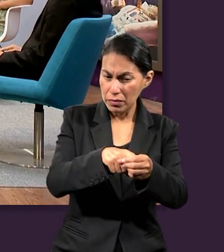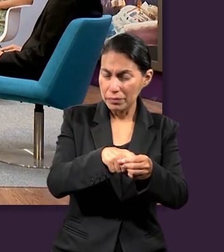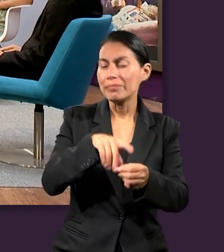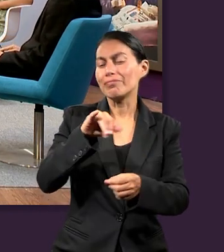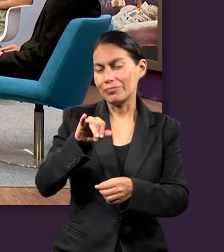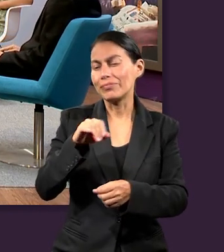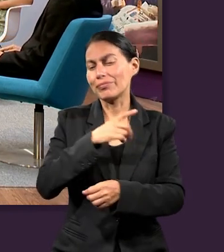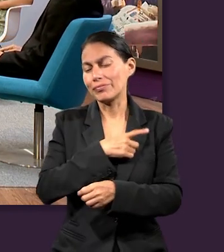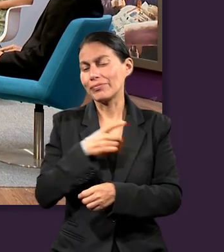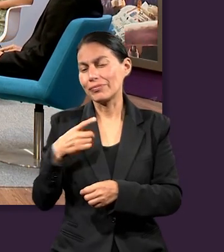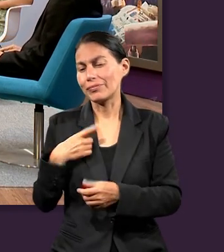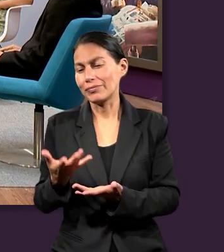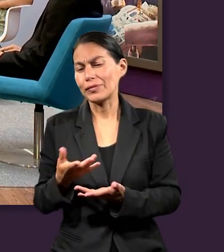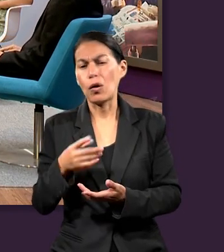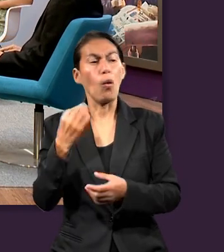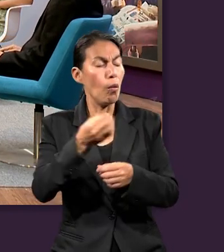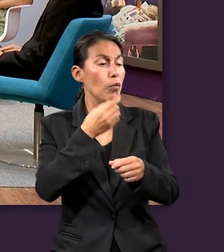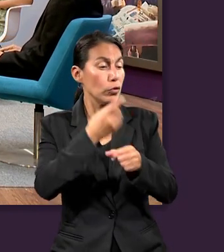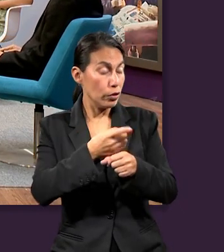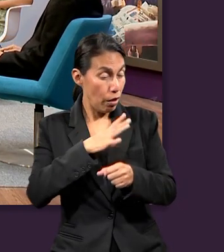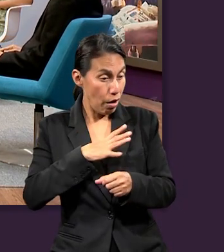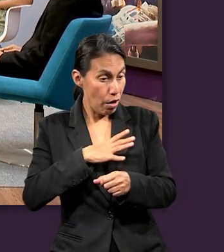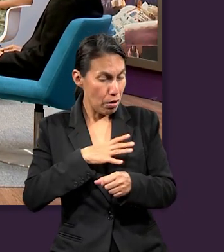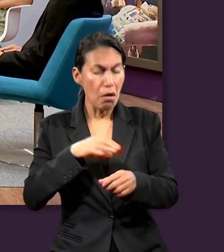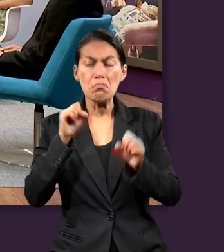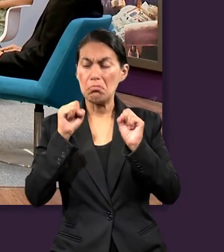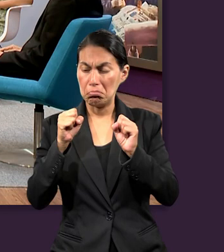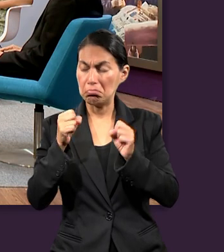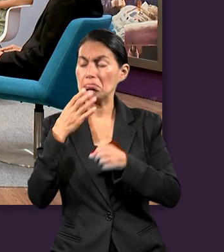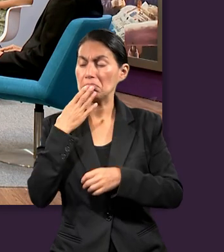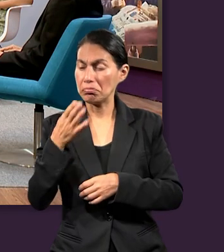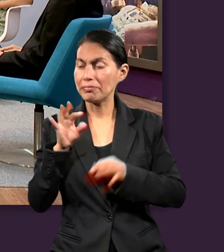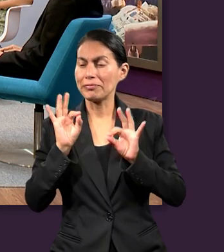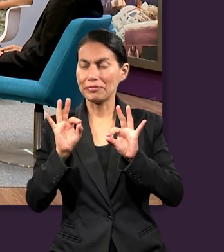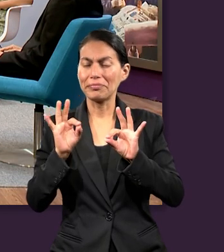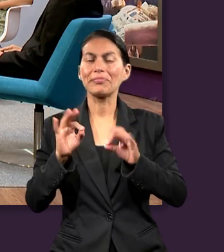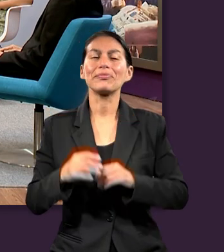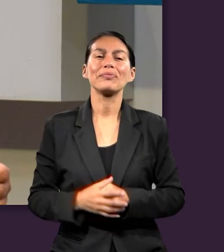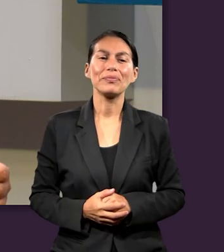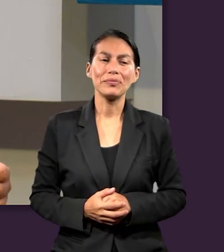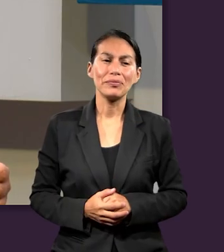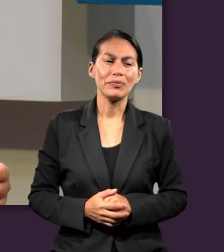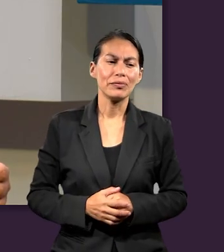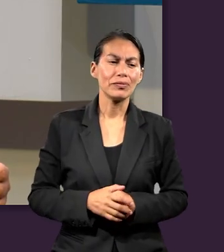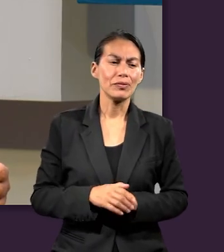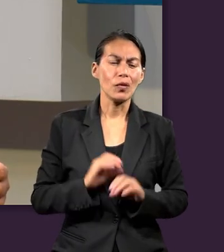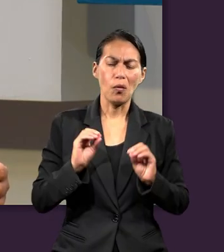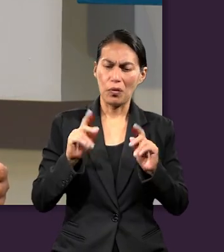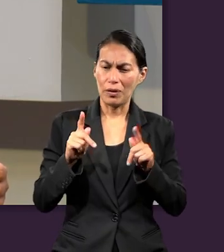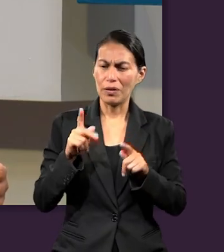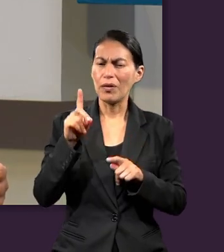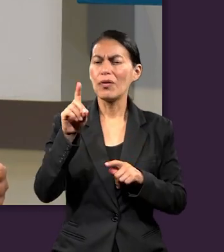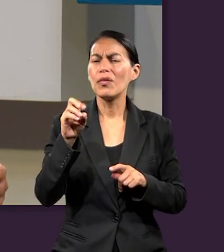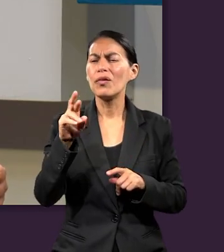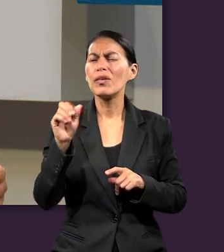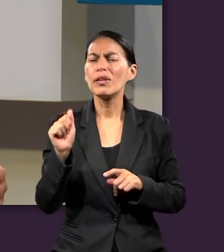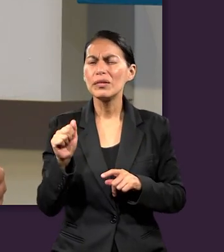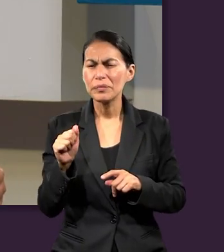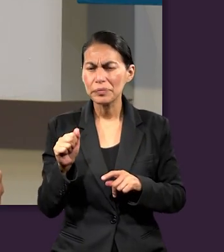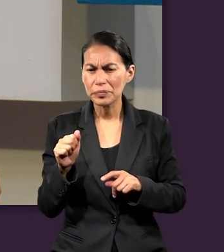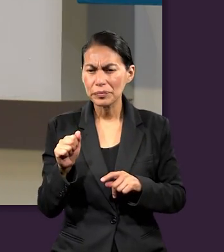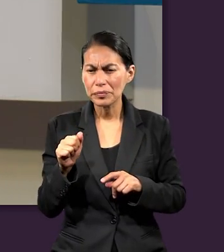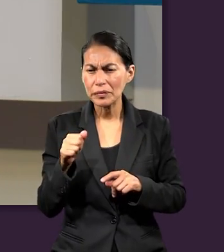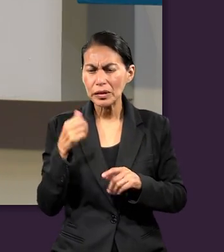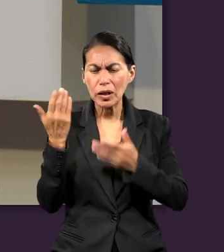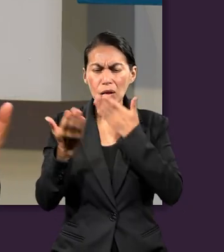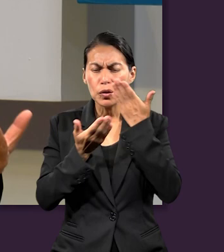algún Club cierto Así es tiene la oportunidad Seguro seguro que sí muy bien Dora Cómo te ha parecido en lo general